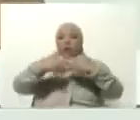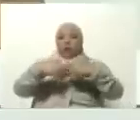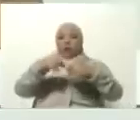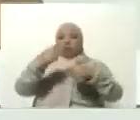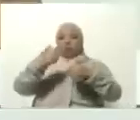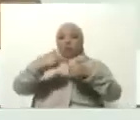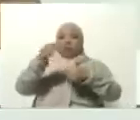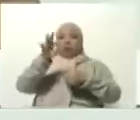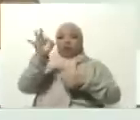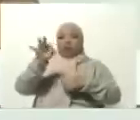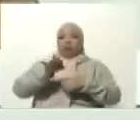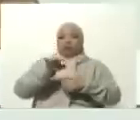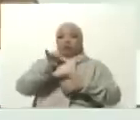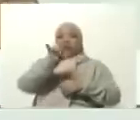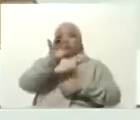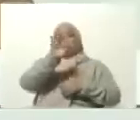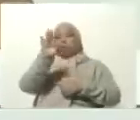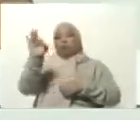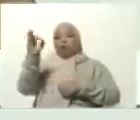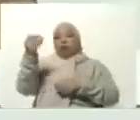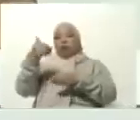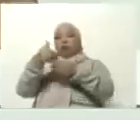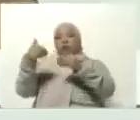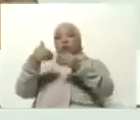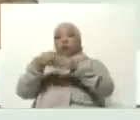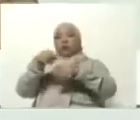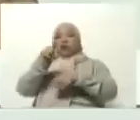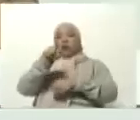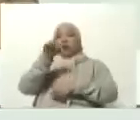1% de cada 100 dólares le entregaban